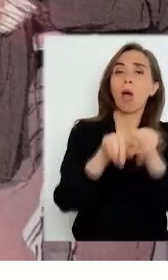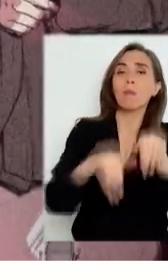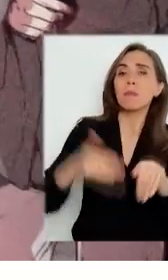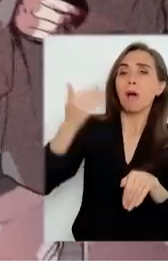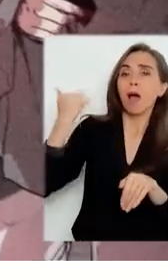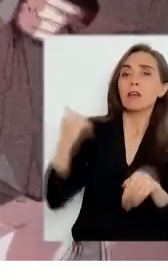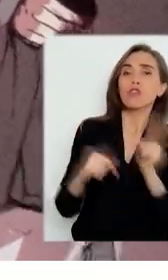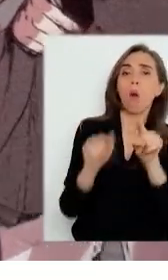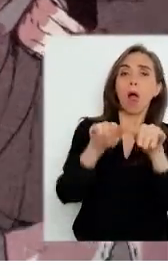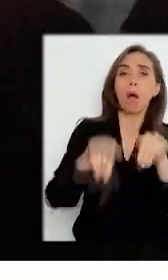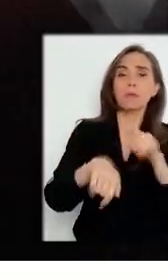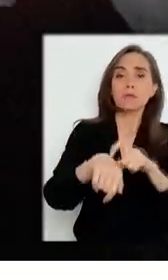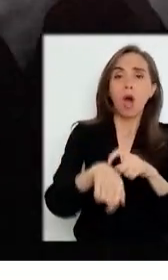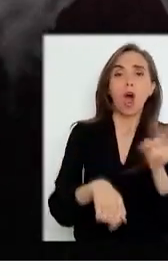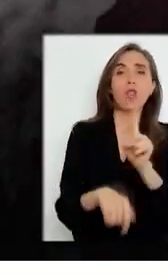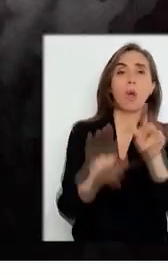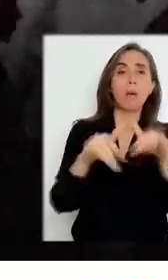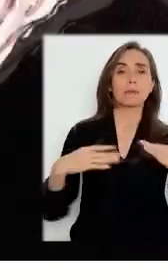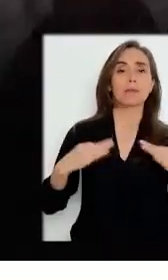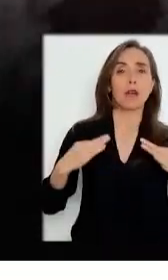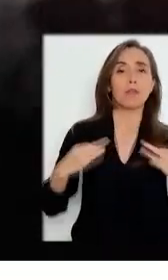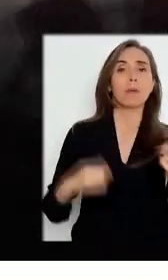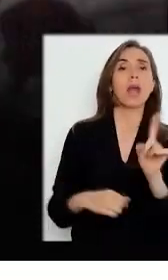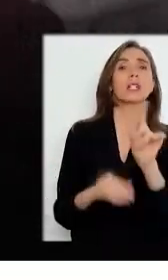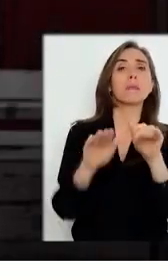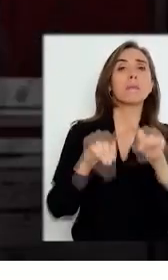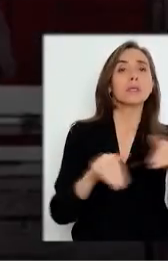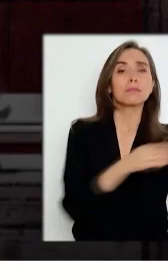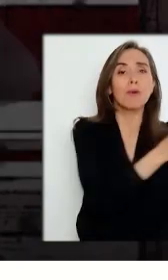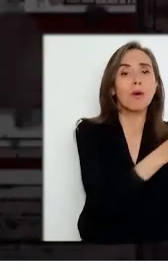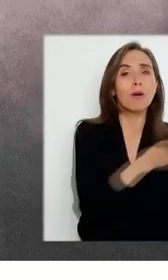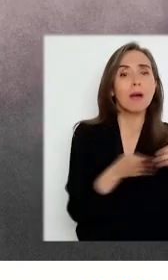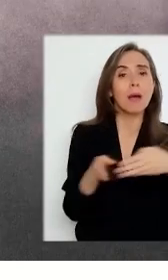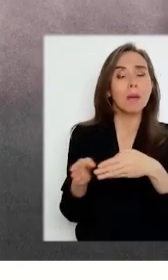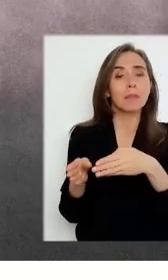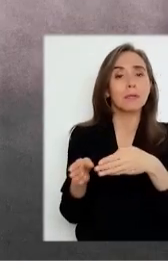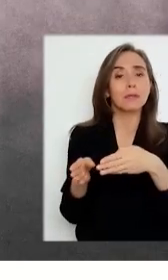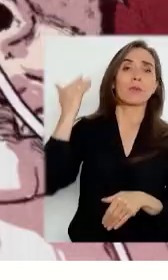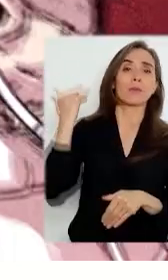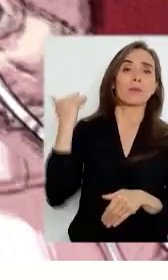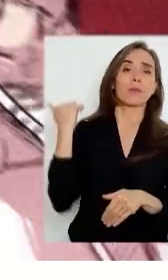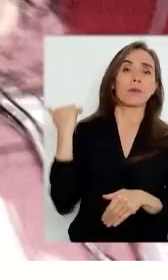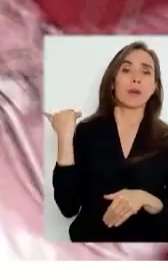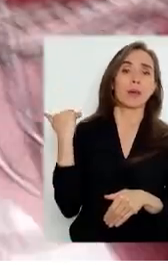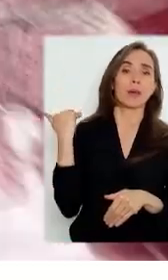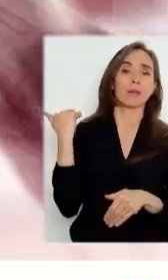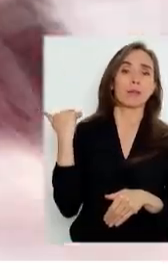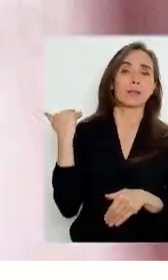saber decirlo. Y es la vía del manga que escogió el MinSal para llegar a su público.